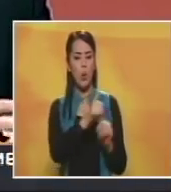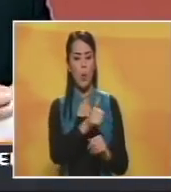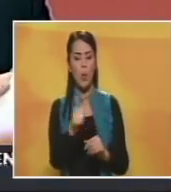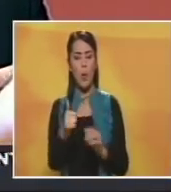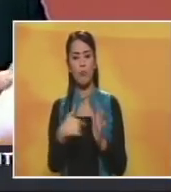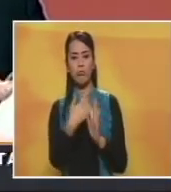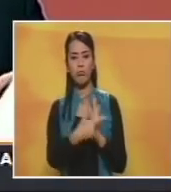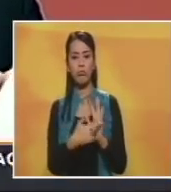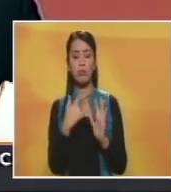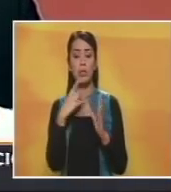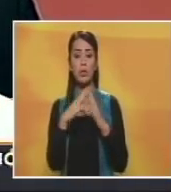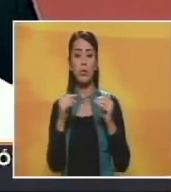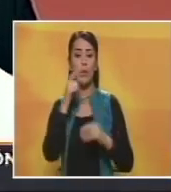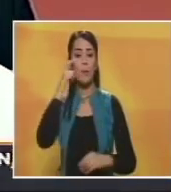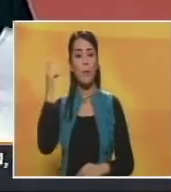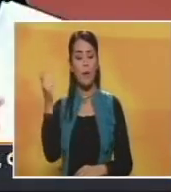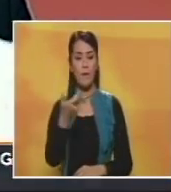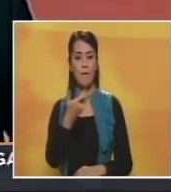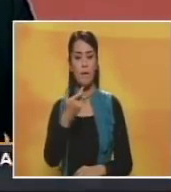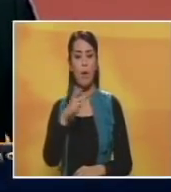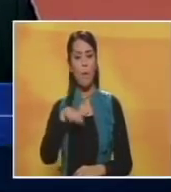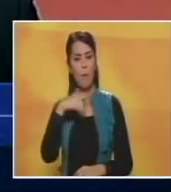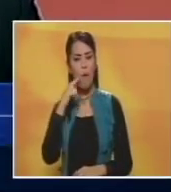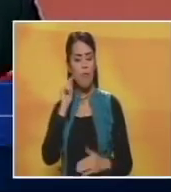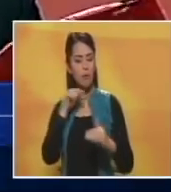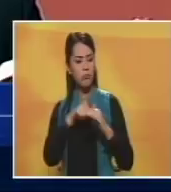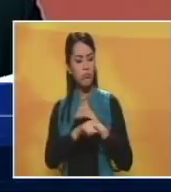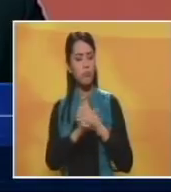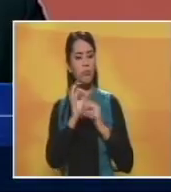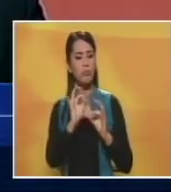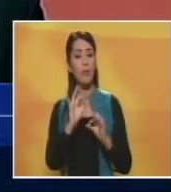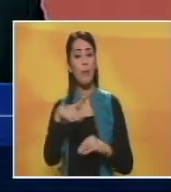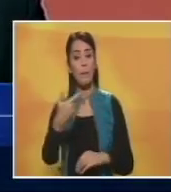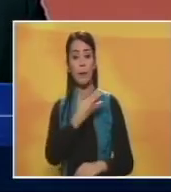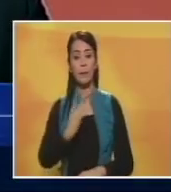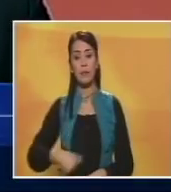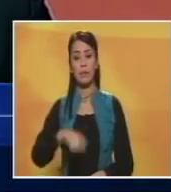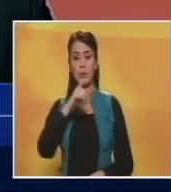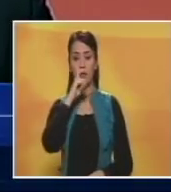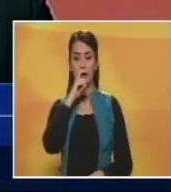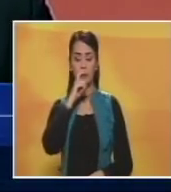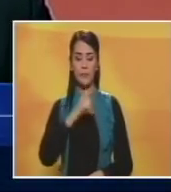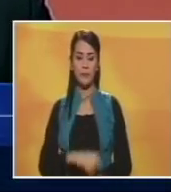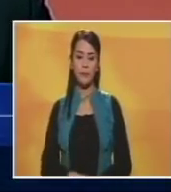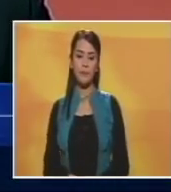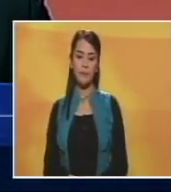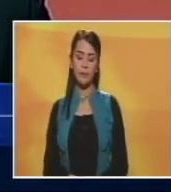y que nuestro pueblo tenga acceso, luego de que el presidente de la República,